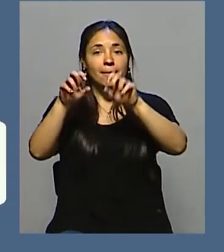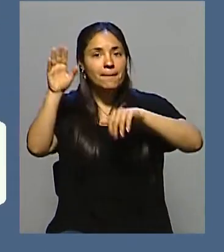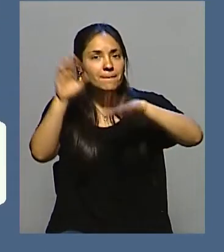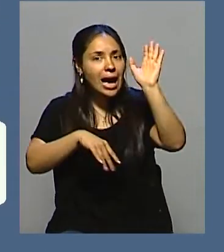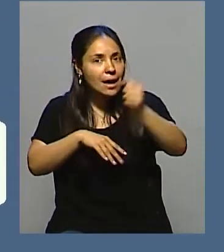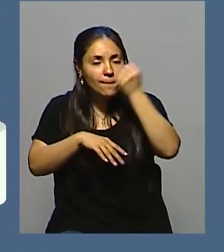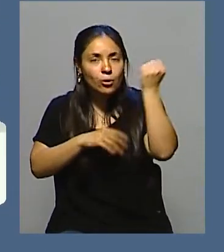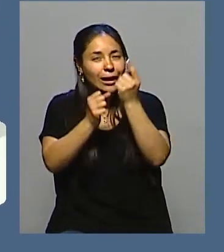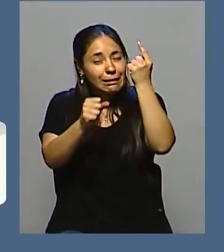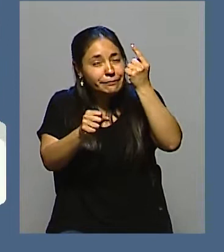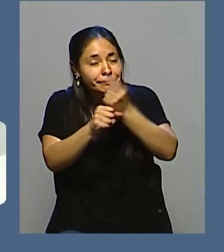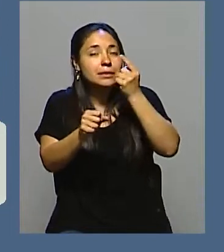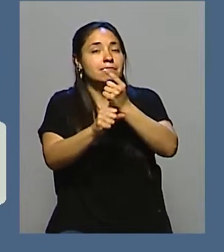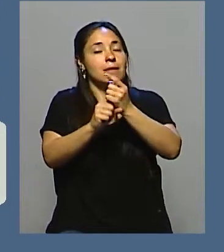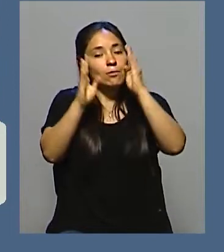agenda?